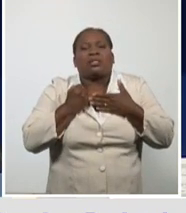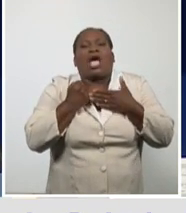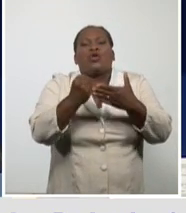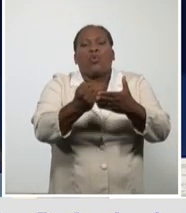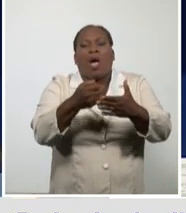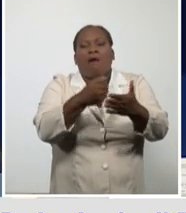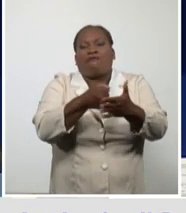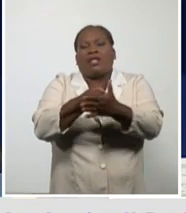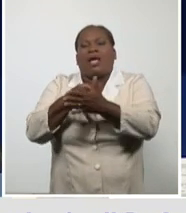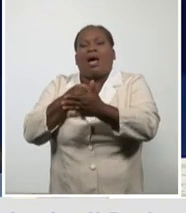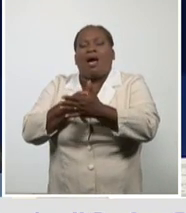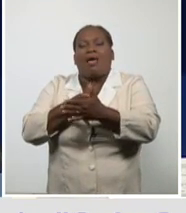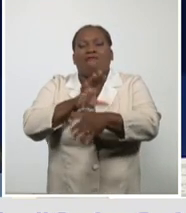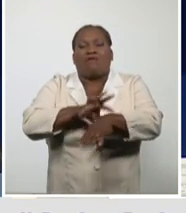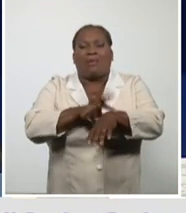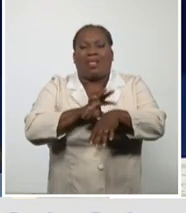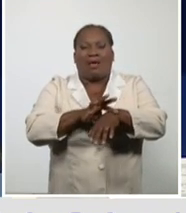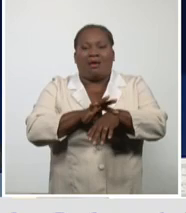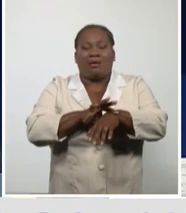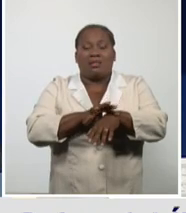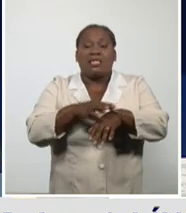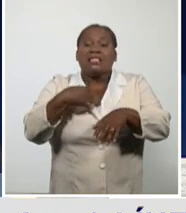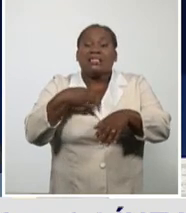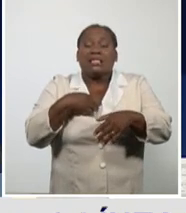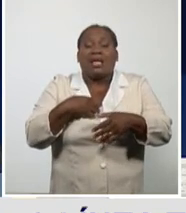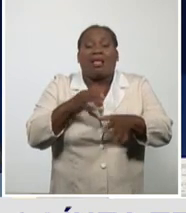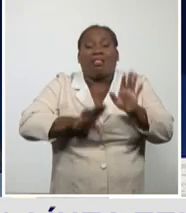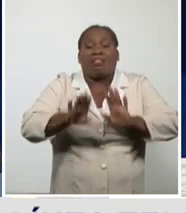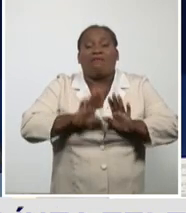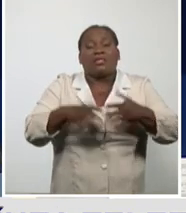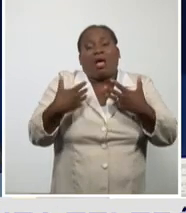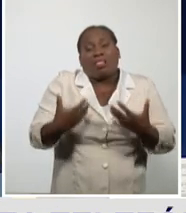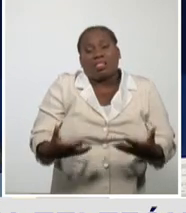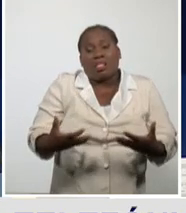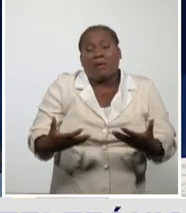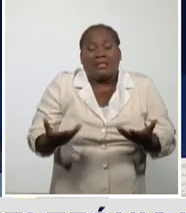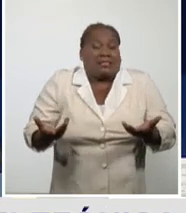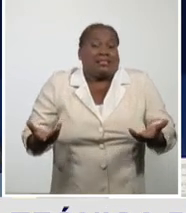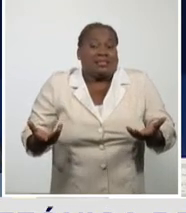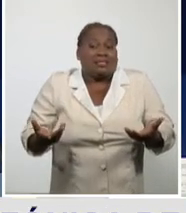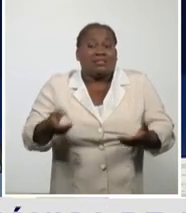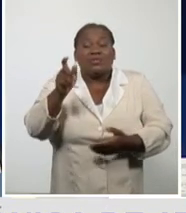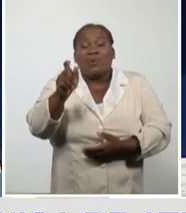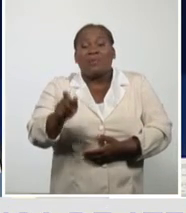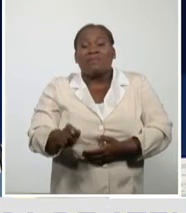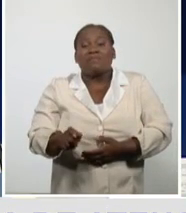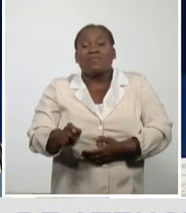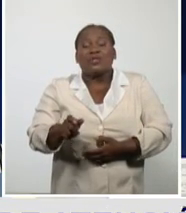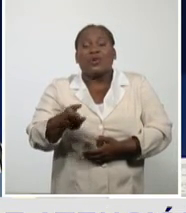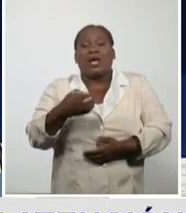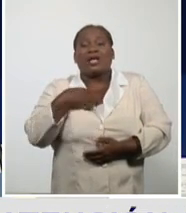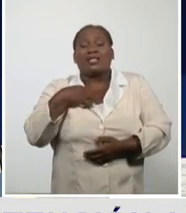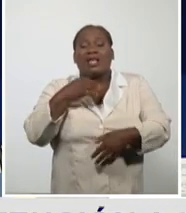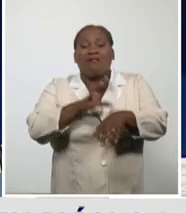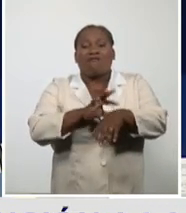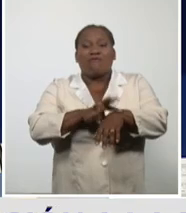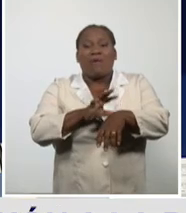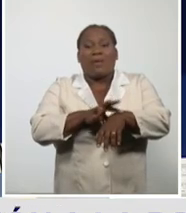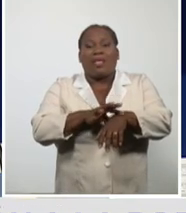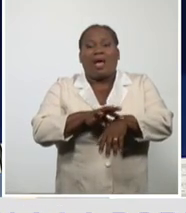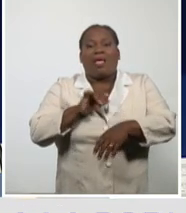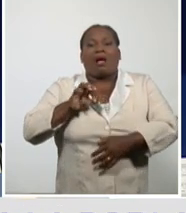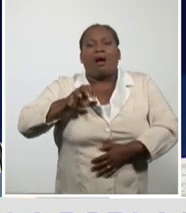son personas que toman medicamentos con esteroides, que padecen de enfermedades,